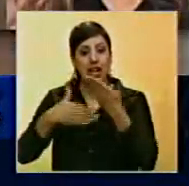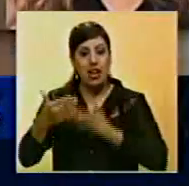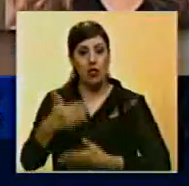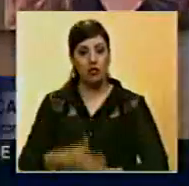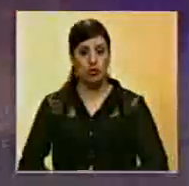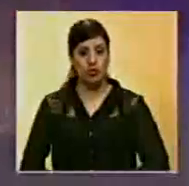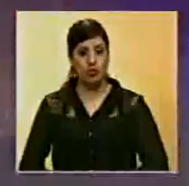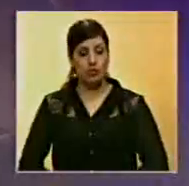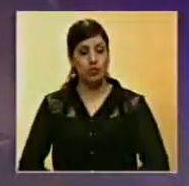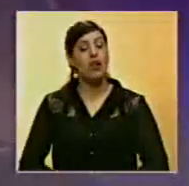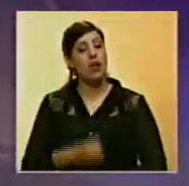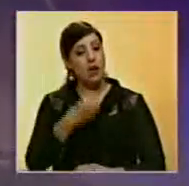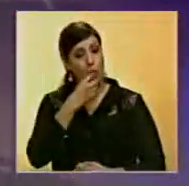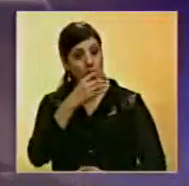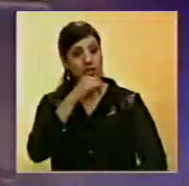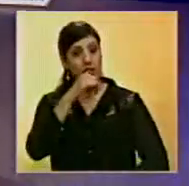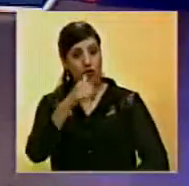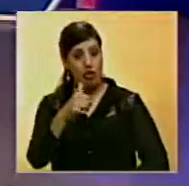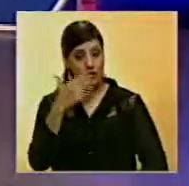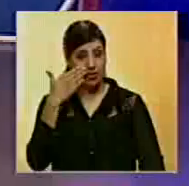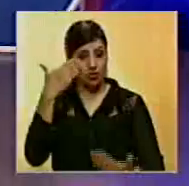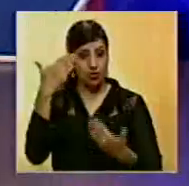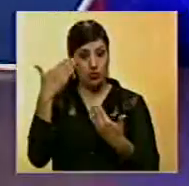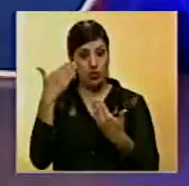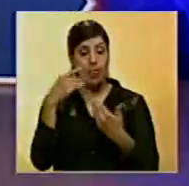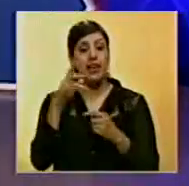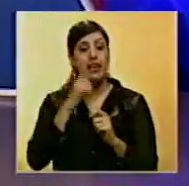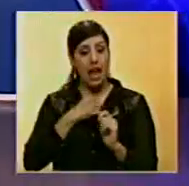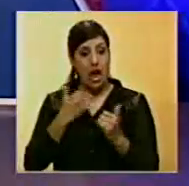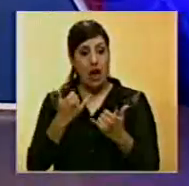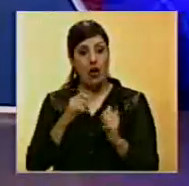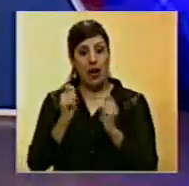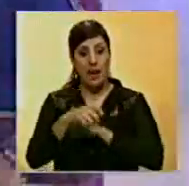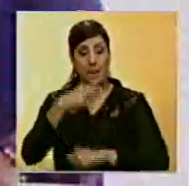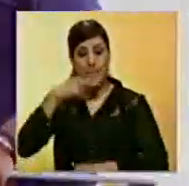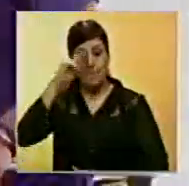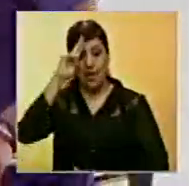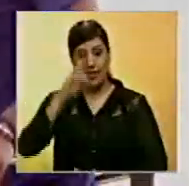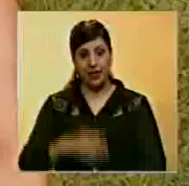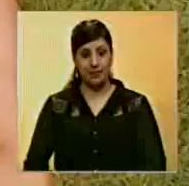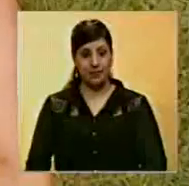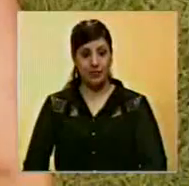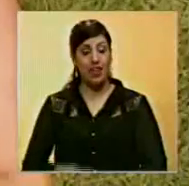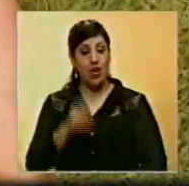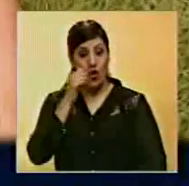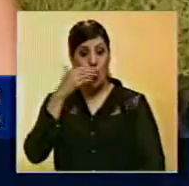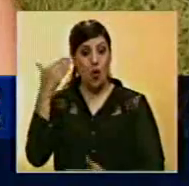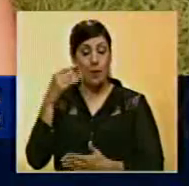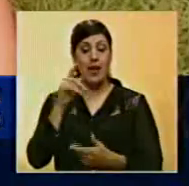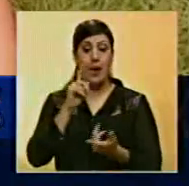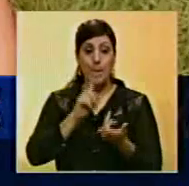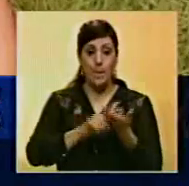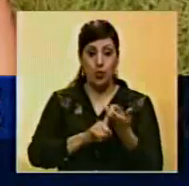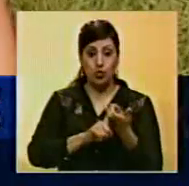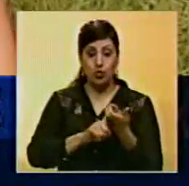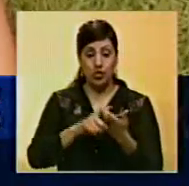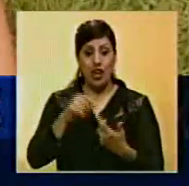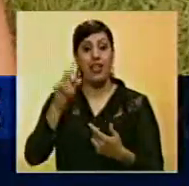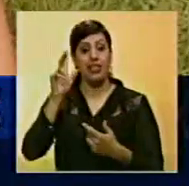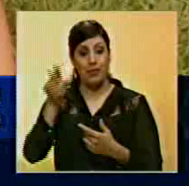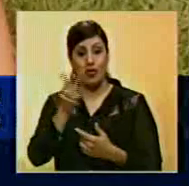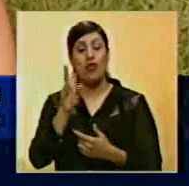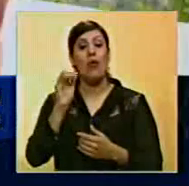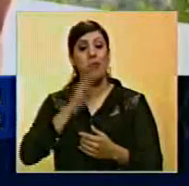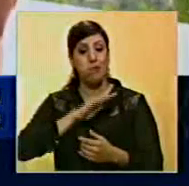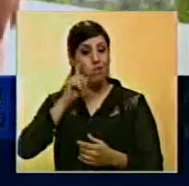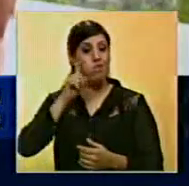negocio. Y muy buenas noticias para Carlos Baute, quien se convertirá en padre. El venezolano y su esposa Astrid anunciaron